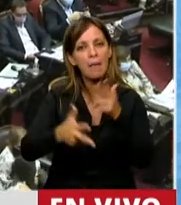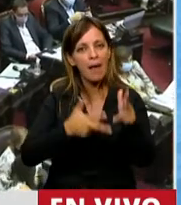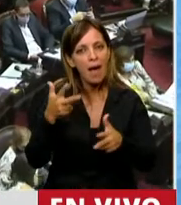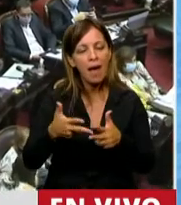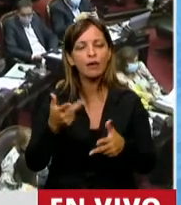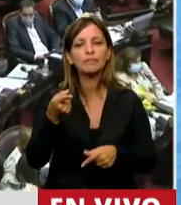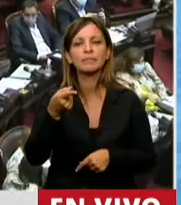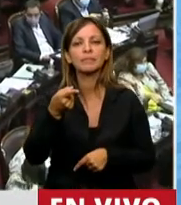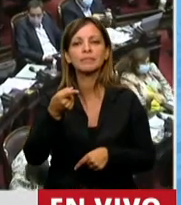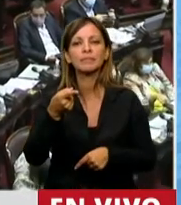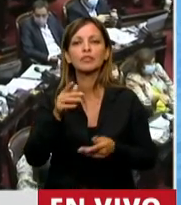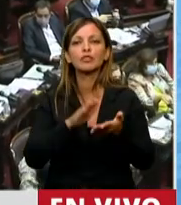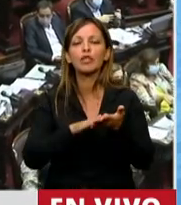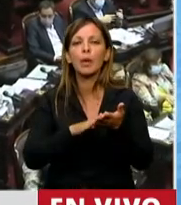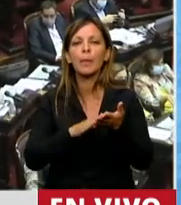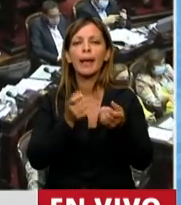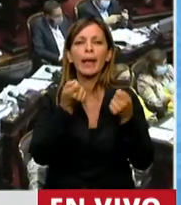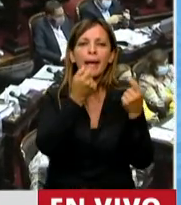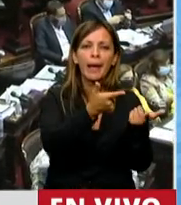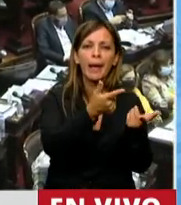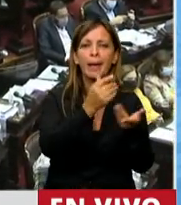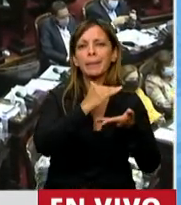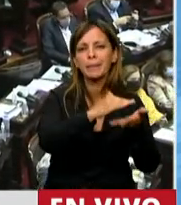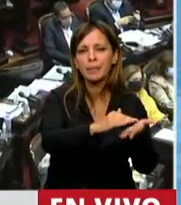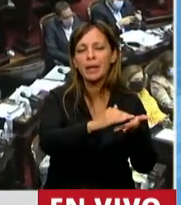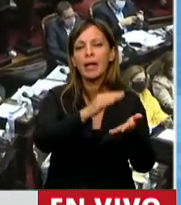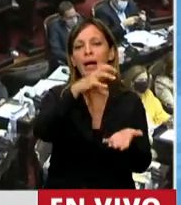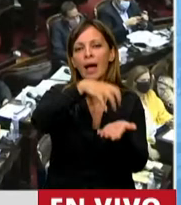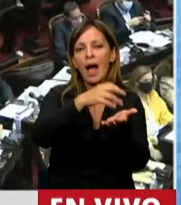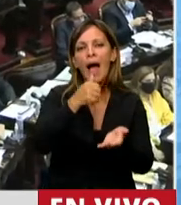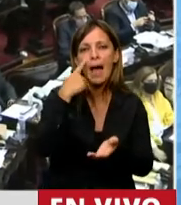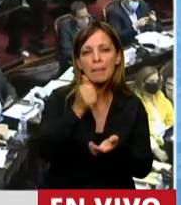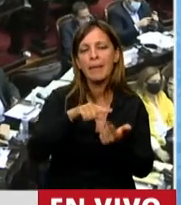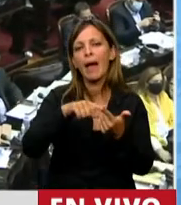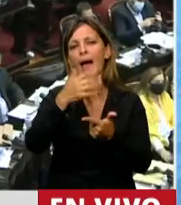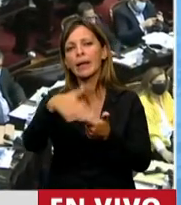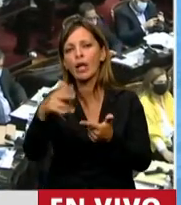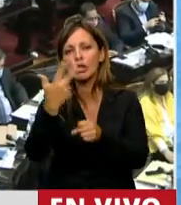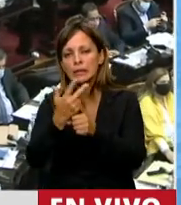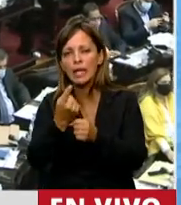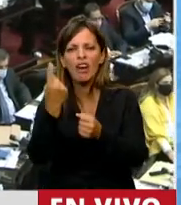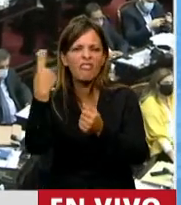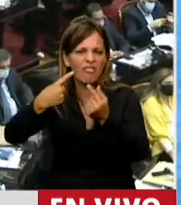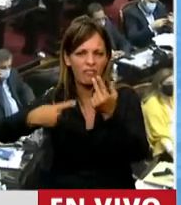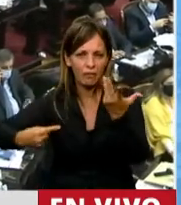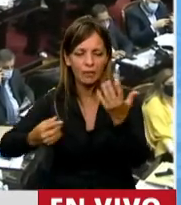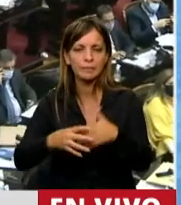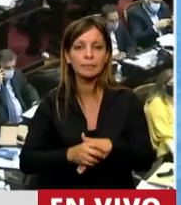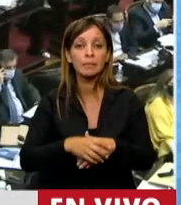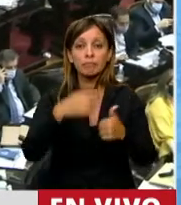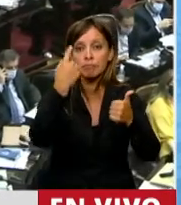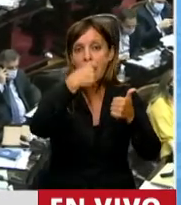de las reparaciones de AMIA, de Río Tercero, etcétera, etcétera. Bueno, en todas